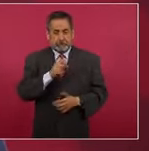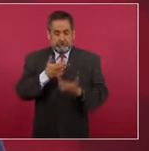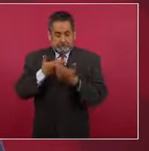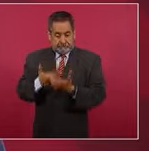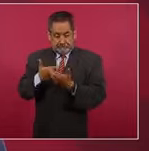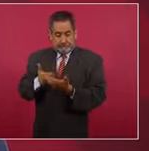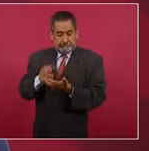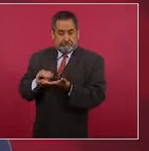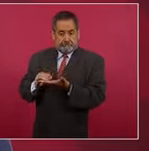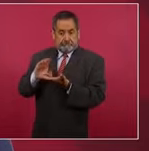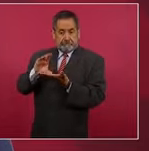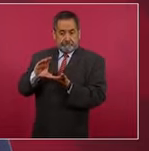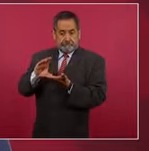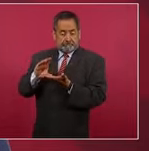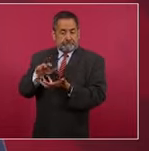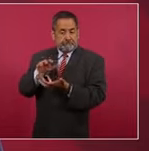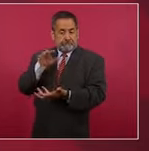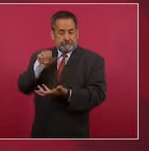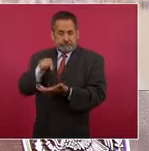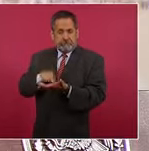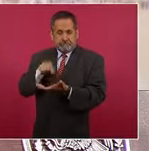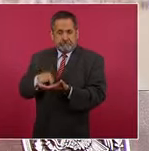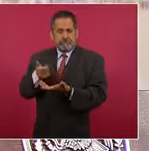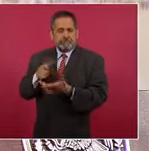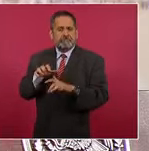presupuesto nos alcanzaba